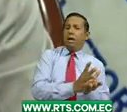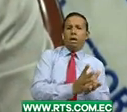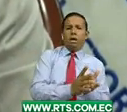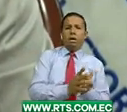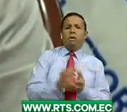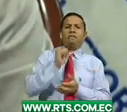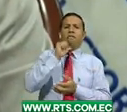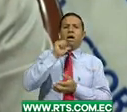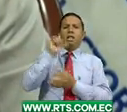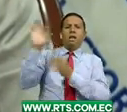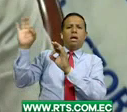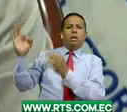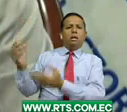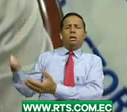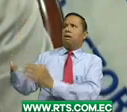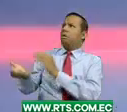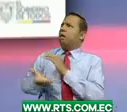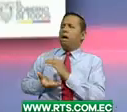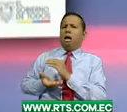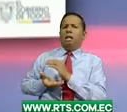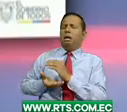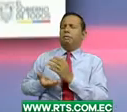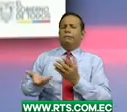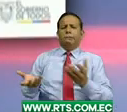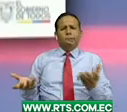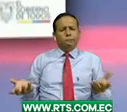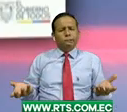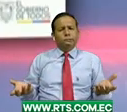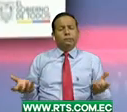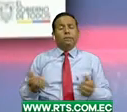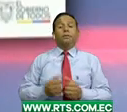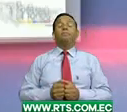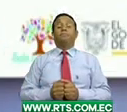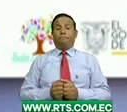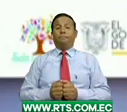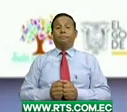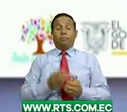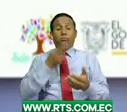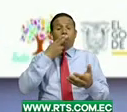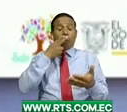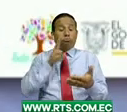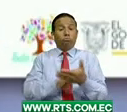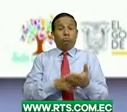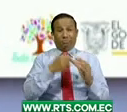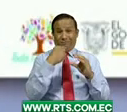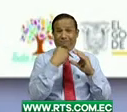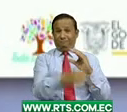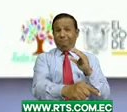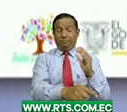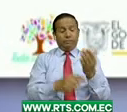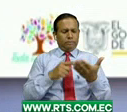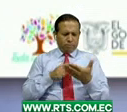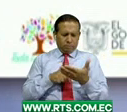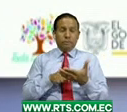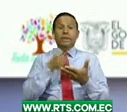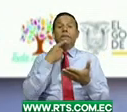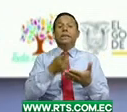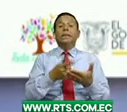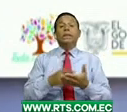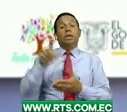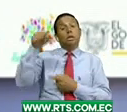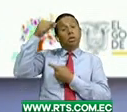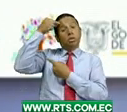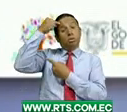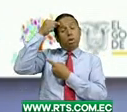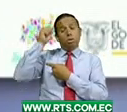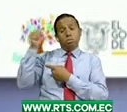riesgo y afectar el trabajo de una institución. Todo parte por ahí, pues en el mismo comunicado se informa que desde el Gobierno Nacional se continuará con